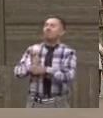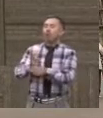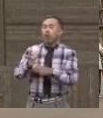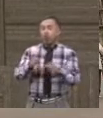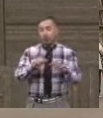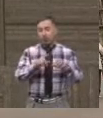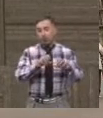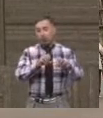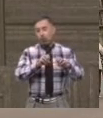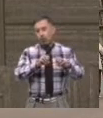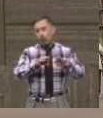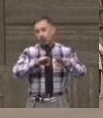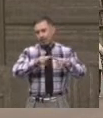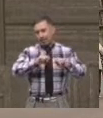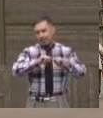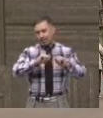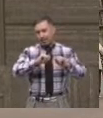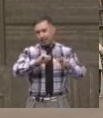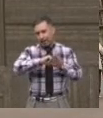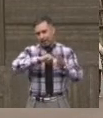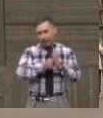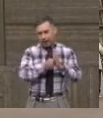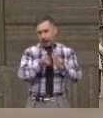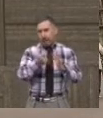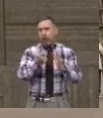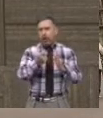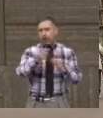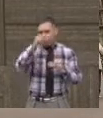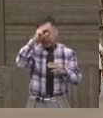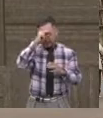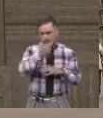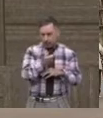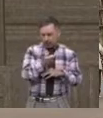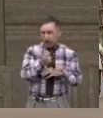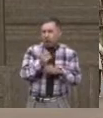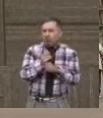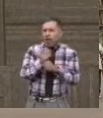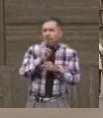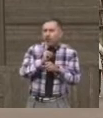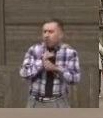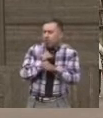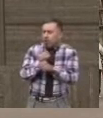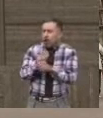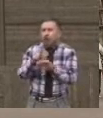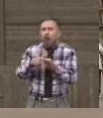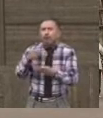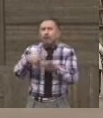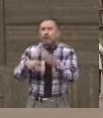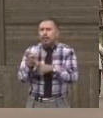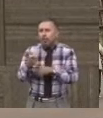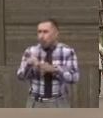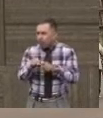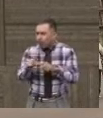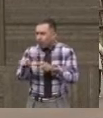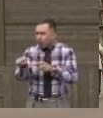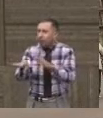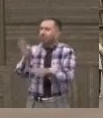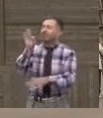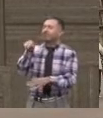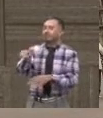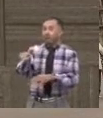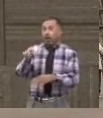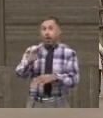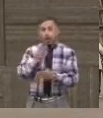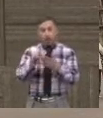investigue de dónde salió el dinero. Y por supuesto que en el caso de la multa, se tiene que establecer